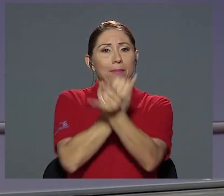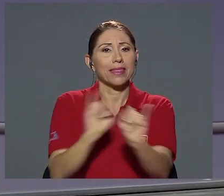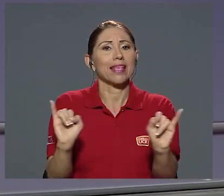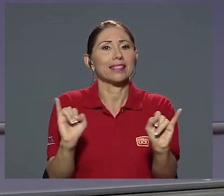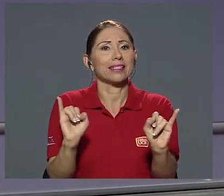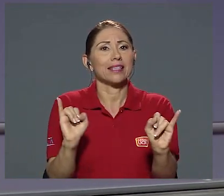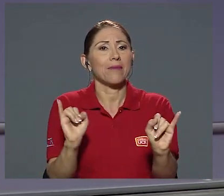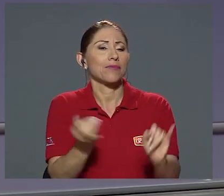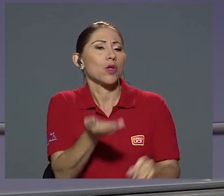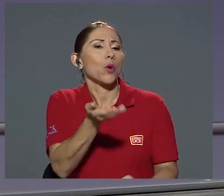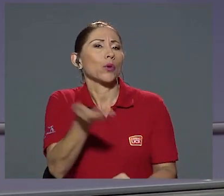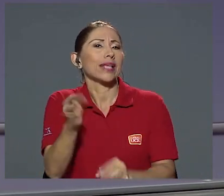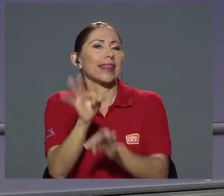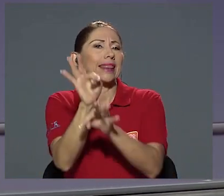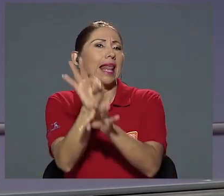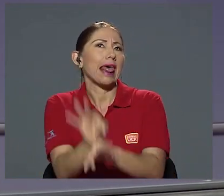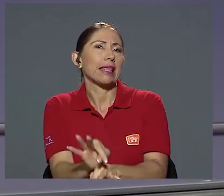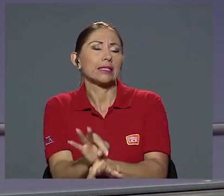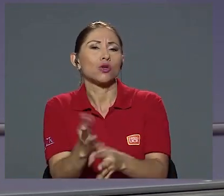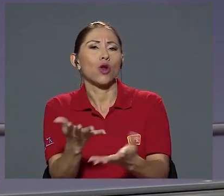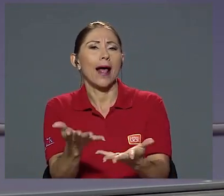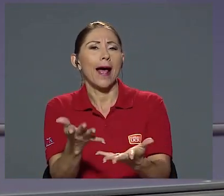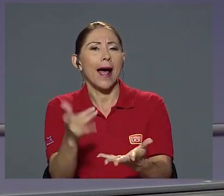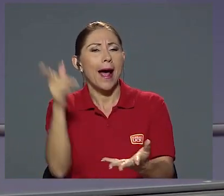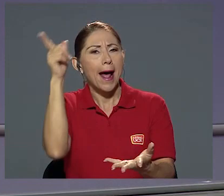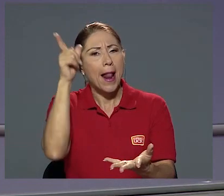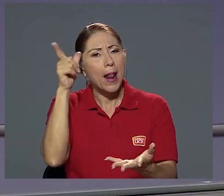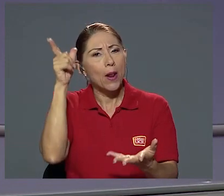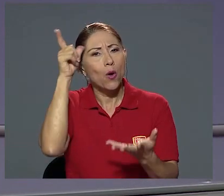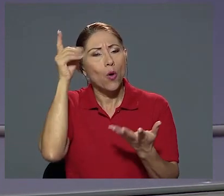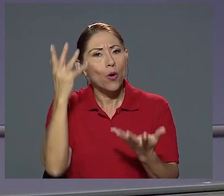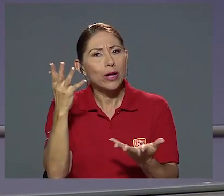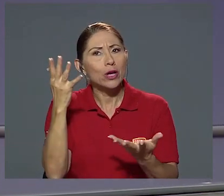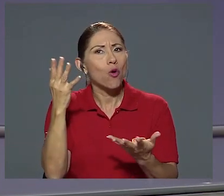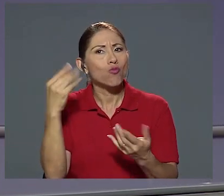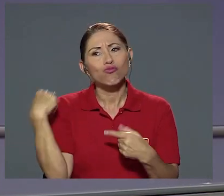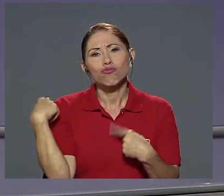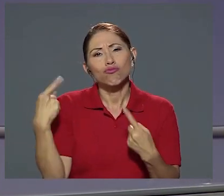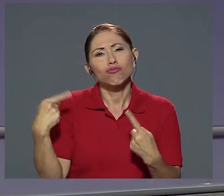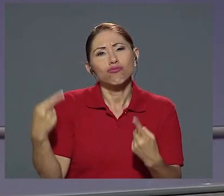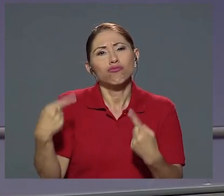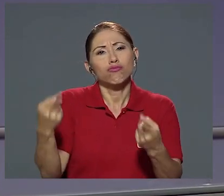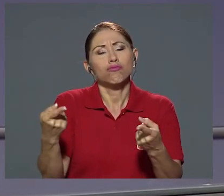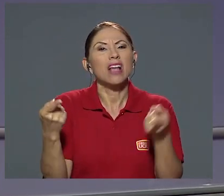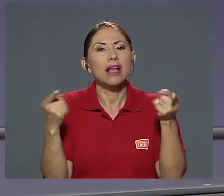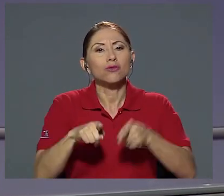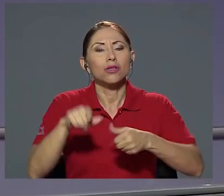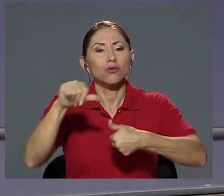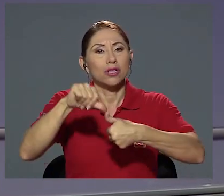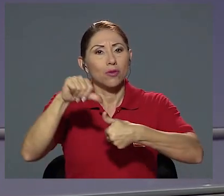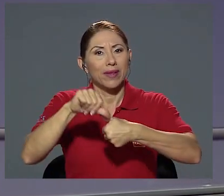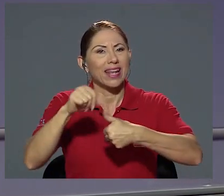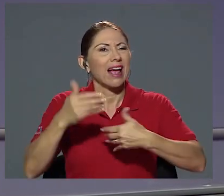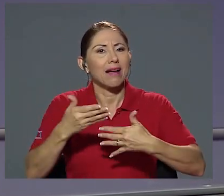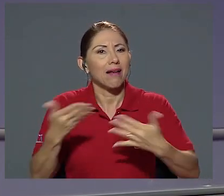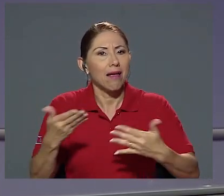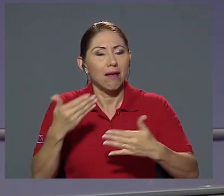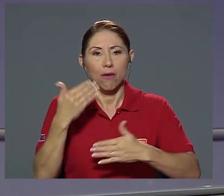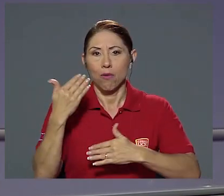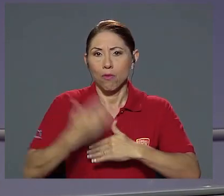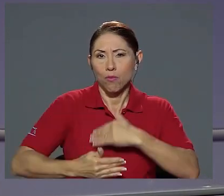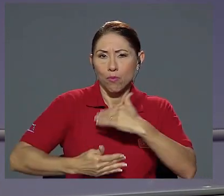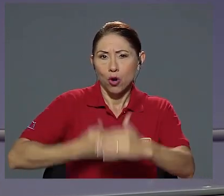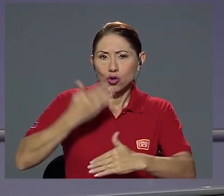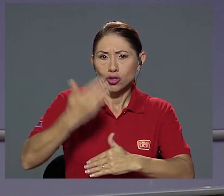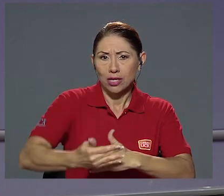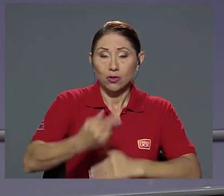tradicional o lo lógico, no tan lógico, sino lo que ha sucedido en Centroamérica es un proceso en el cual